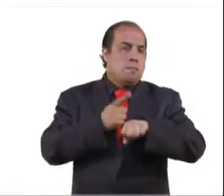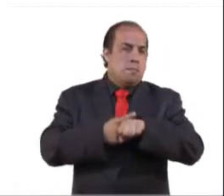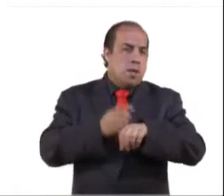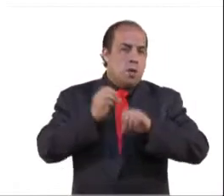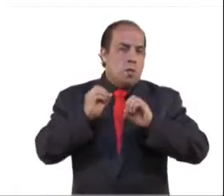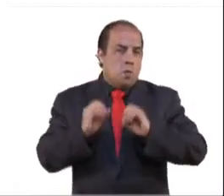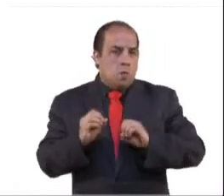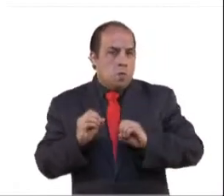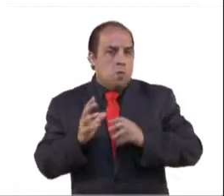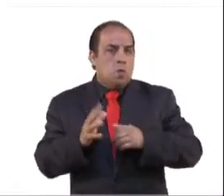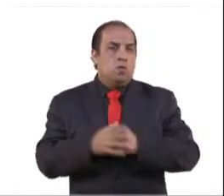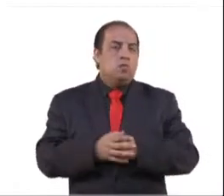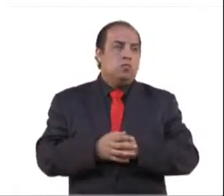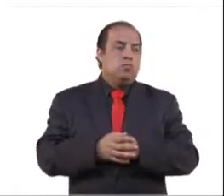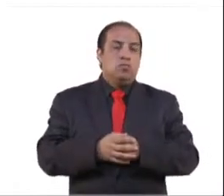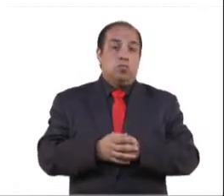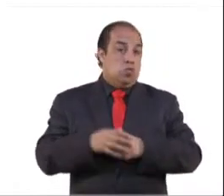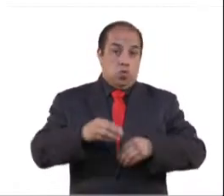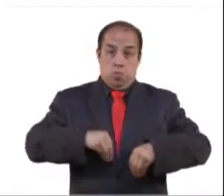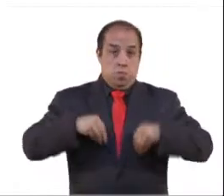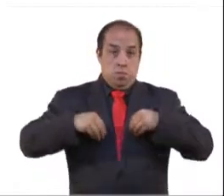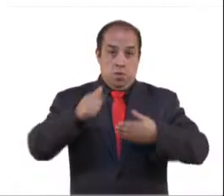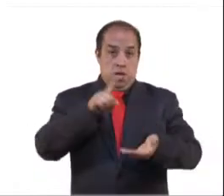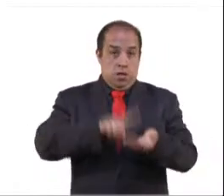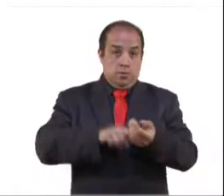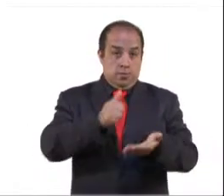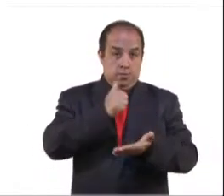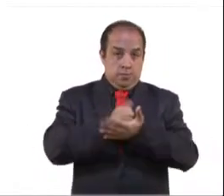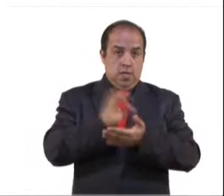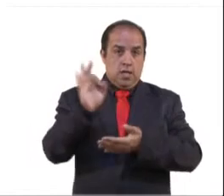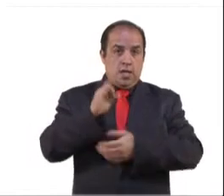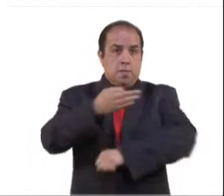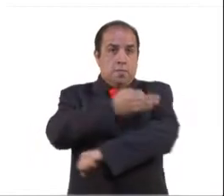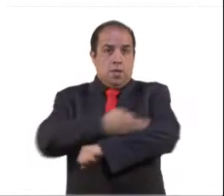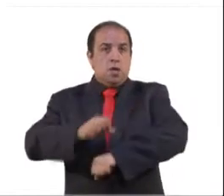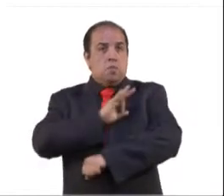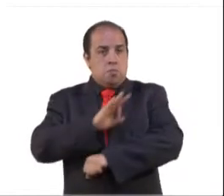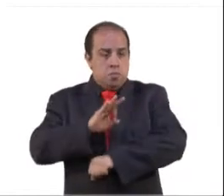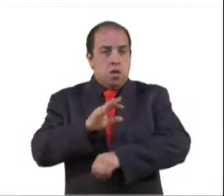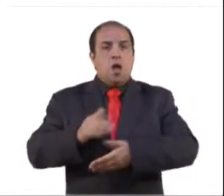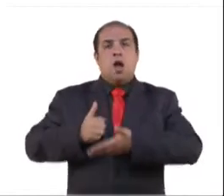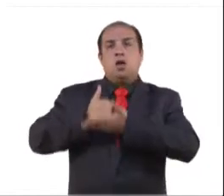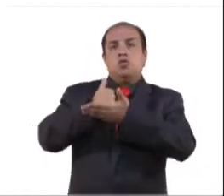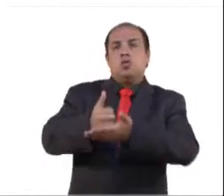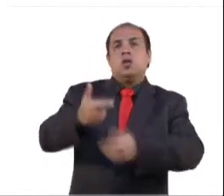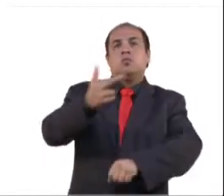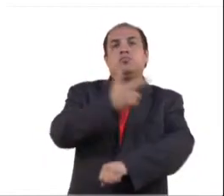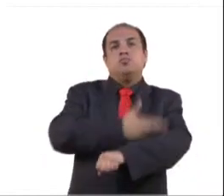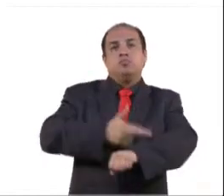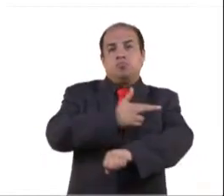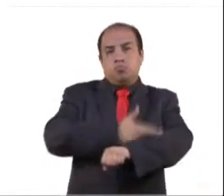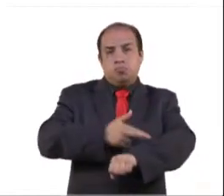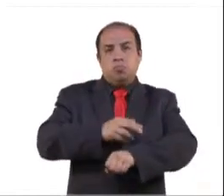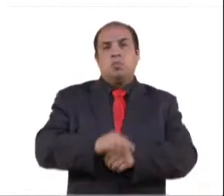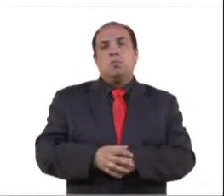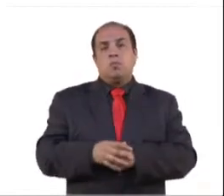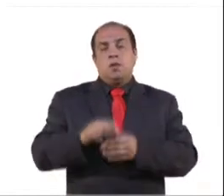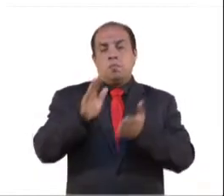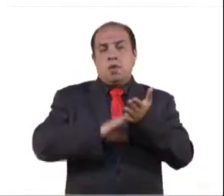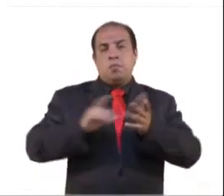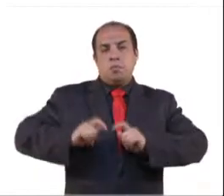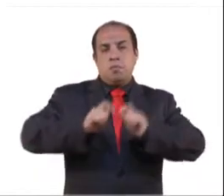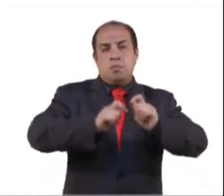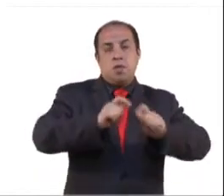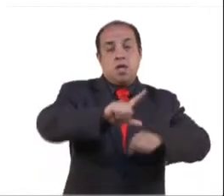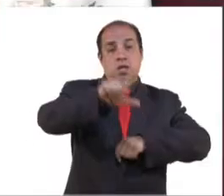enfermedad o porque no están en la ciudad, algún familiar puede hacer el trámite, llevar los documentos y todo, para que